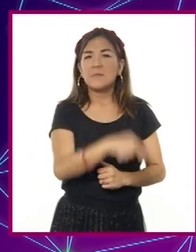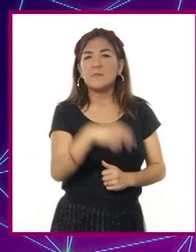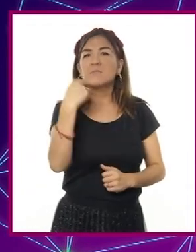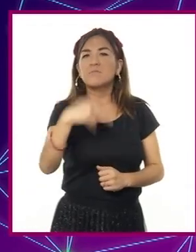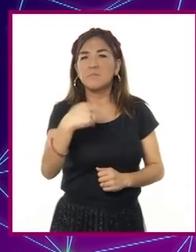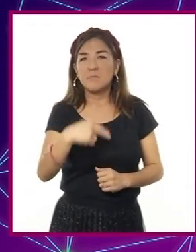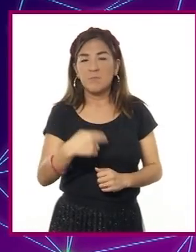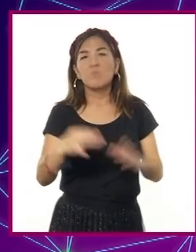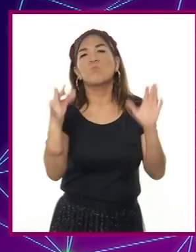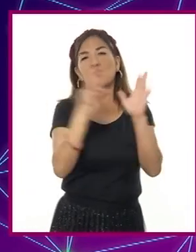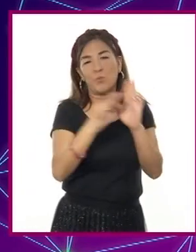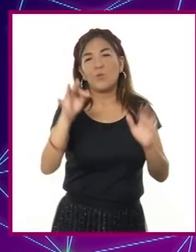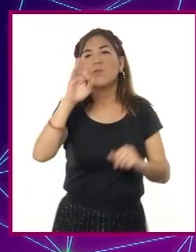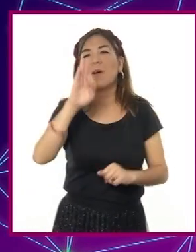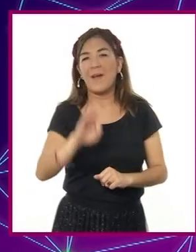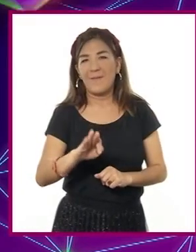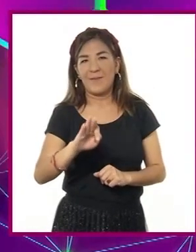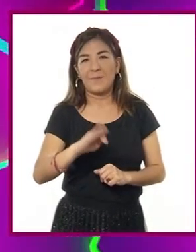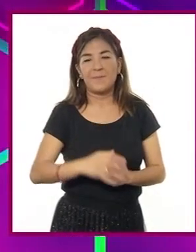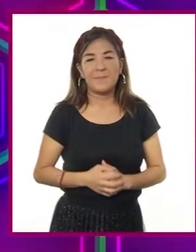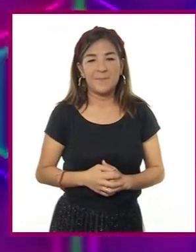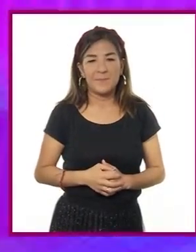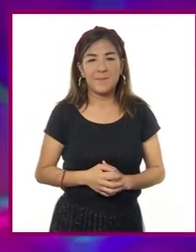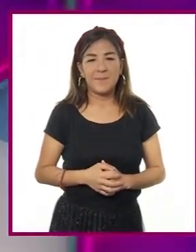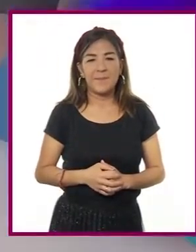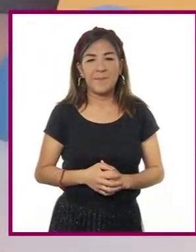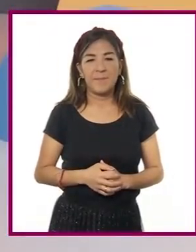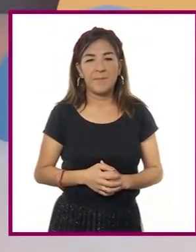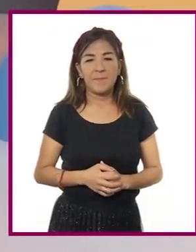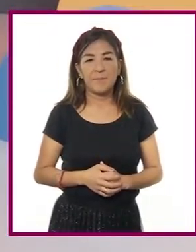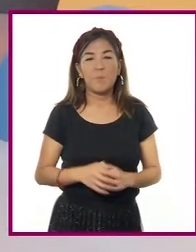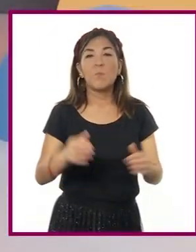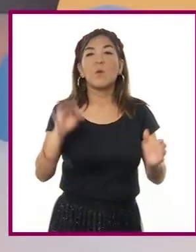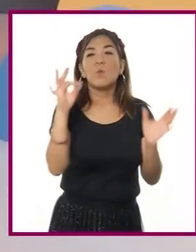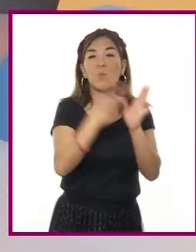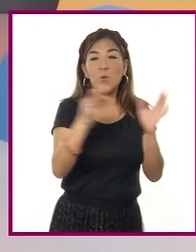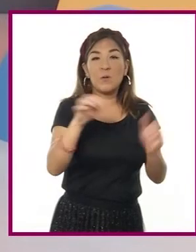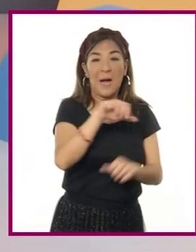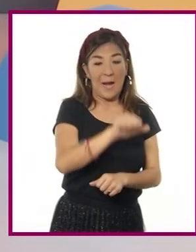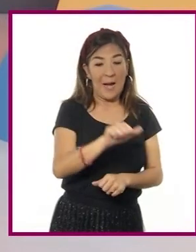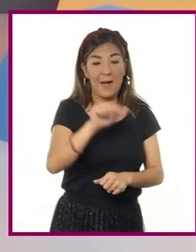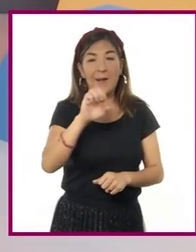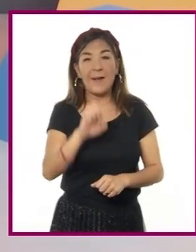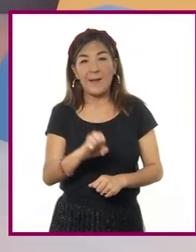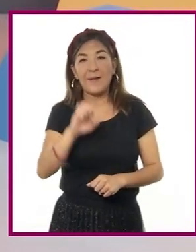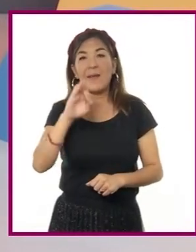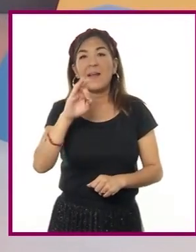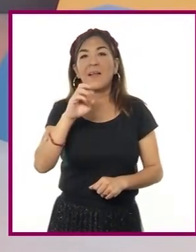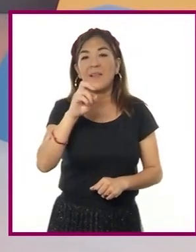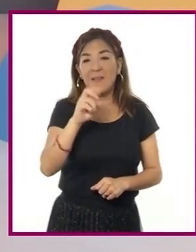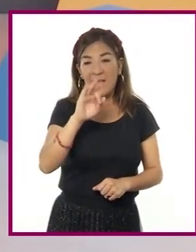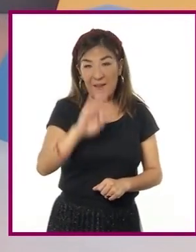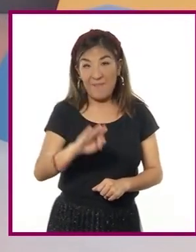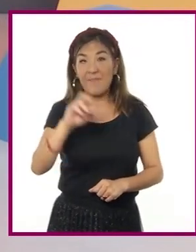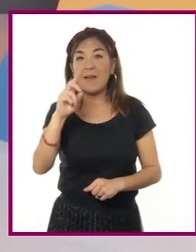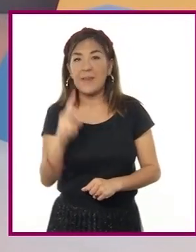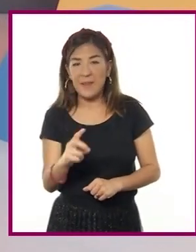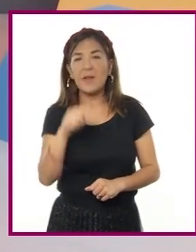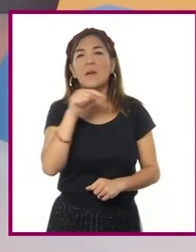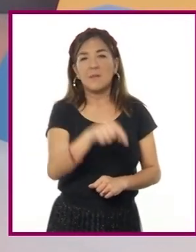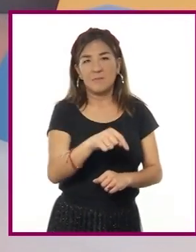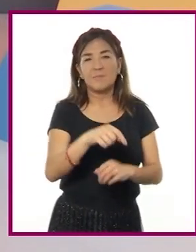nombra punto F. Con los puntos A, E, F y D, se ha creado